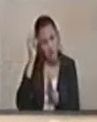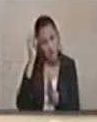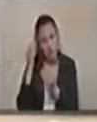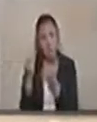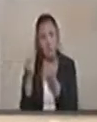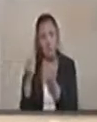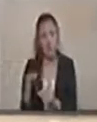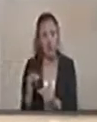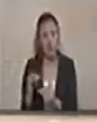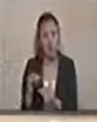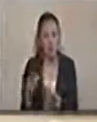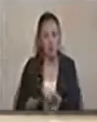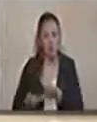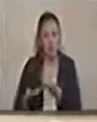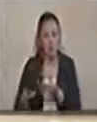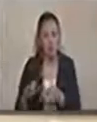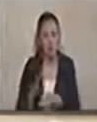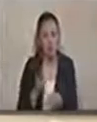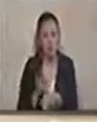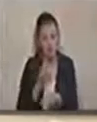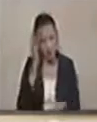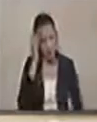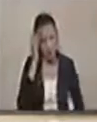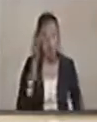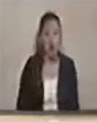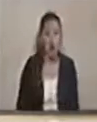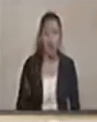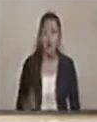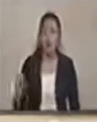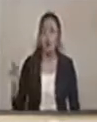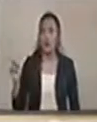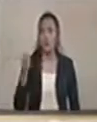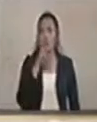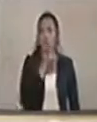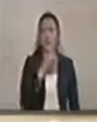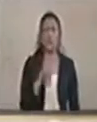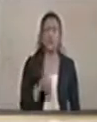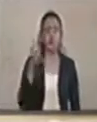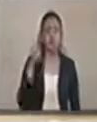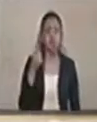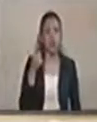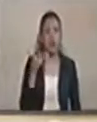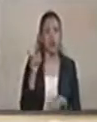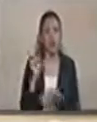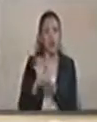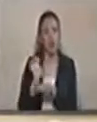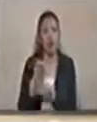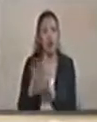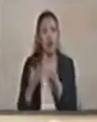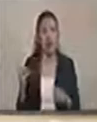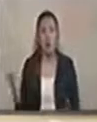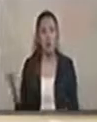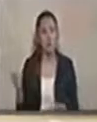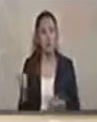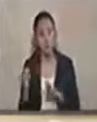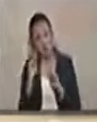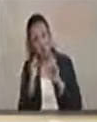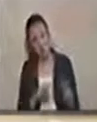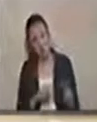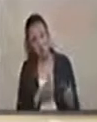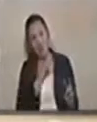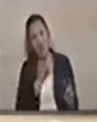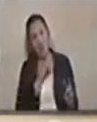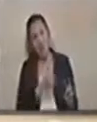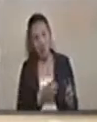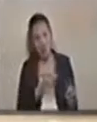hoy en día las autoridades no tienen la capacidad de diferenciar quién es un consumidor y quién es